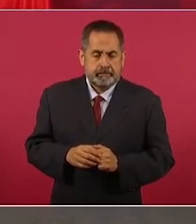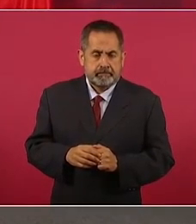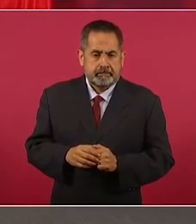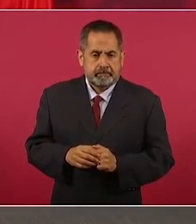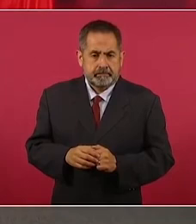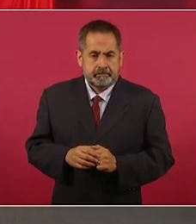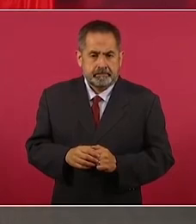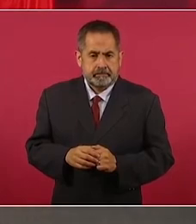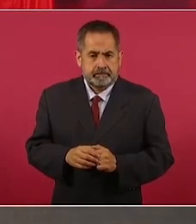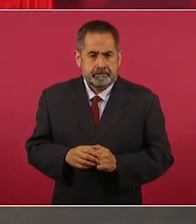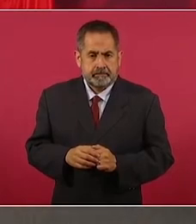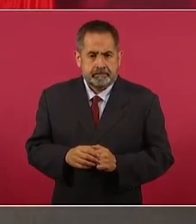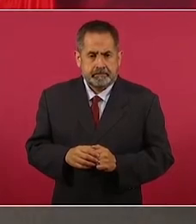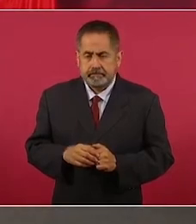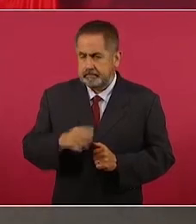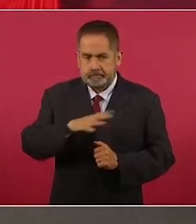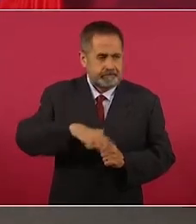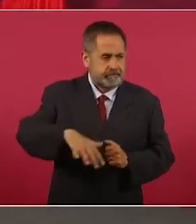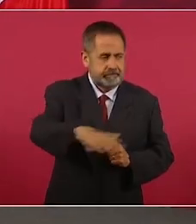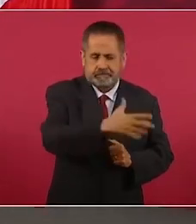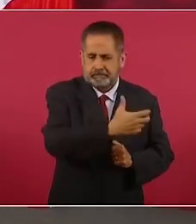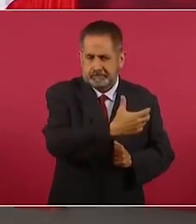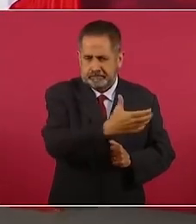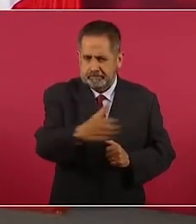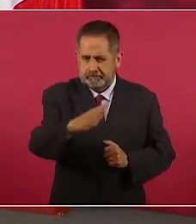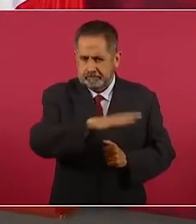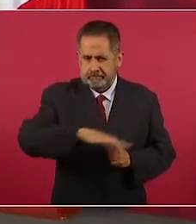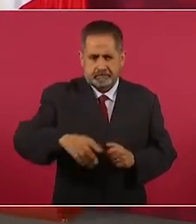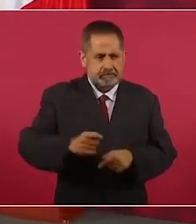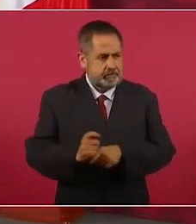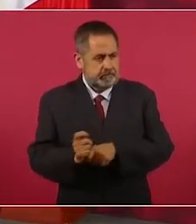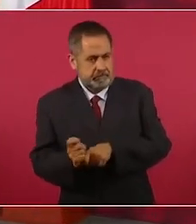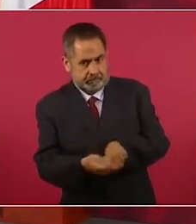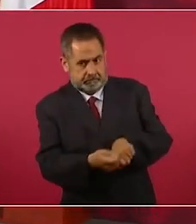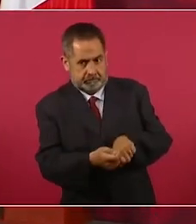ofrecer el campo de golf